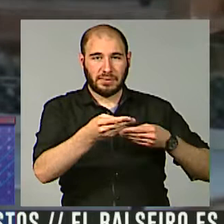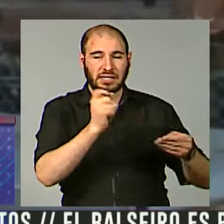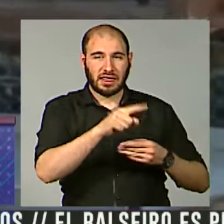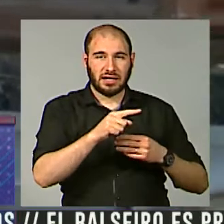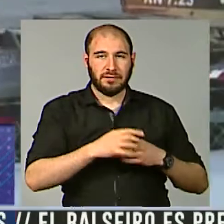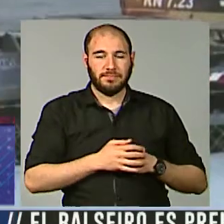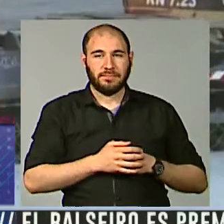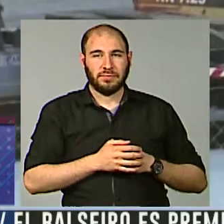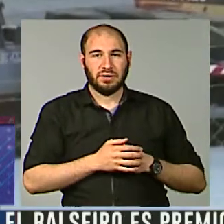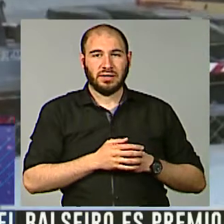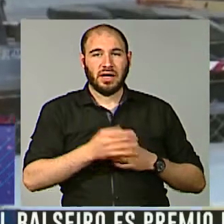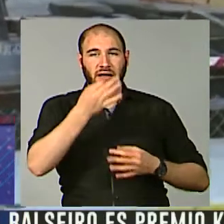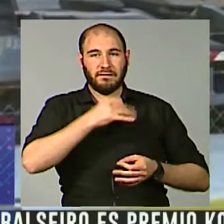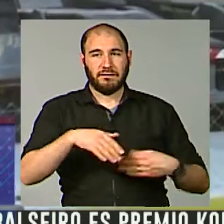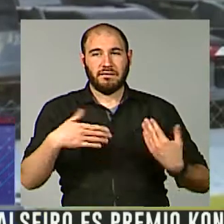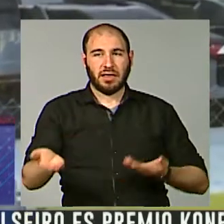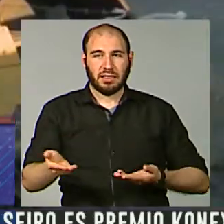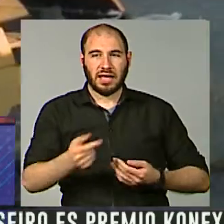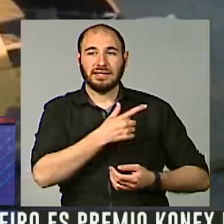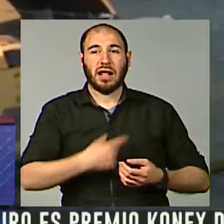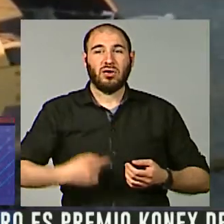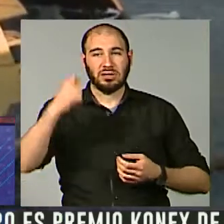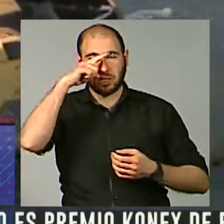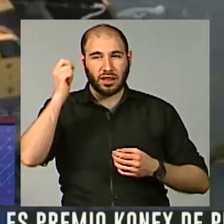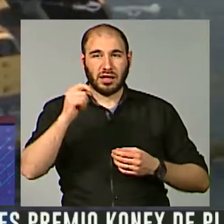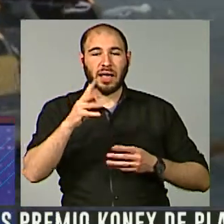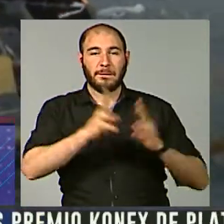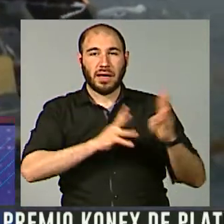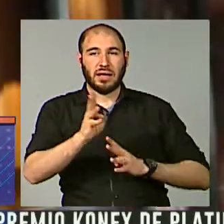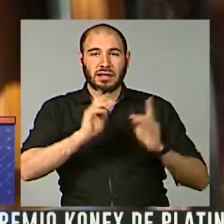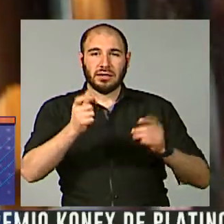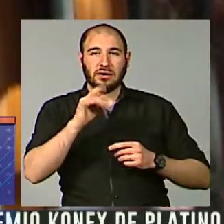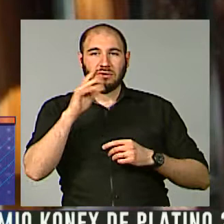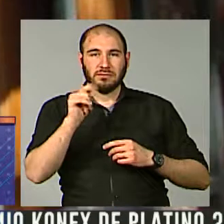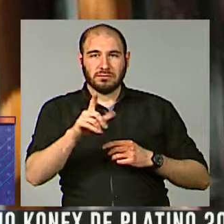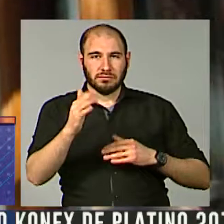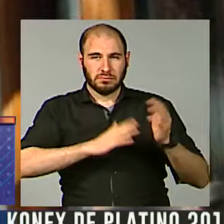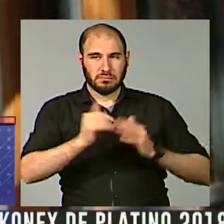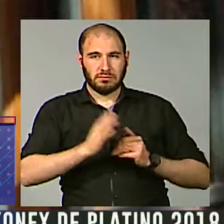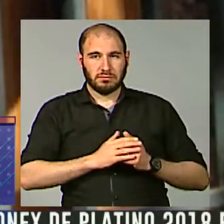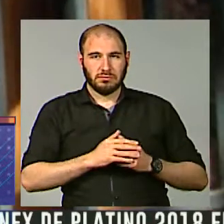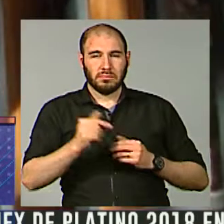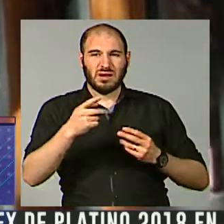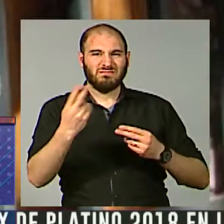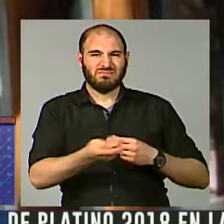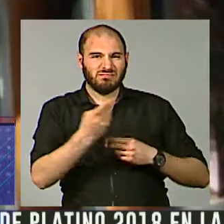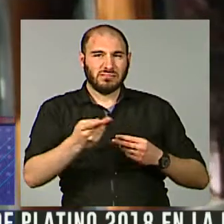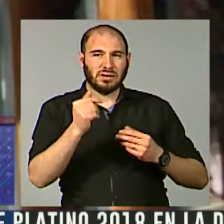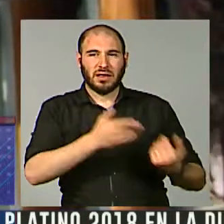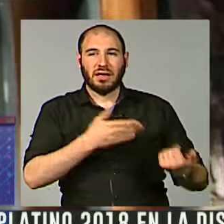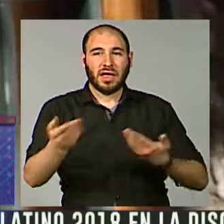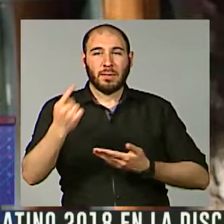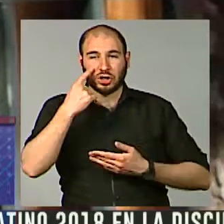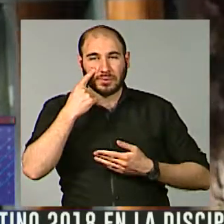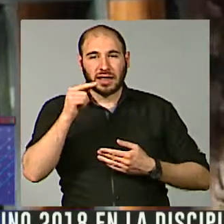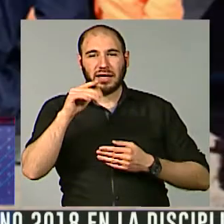Air sean subastados por el Estado Nacional, y maquinarias de la empresa Austral Construcciones, que están en desuso, serán entregadas al